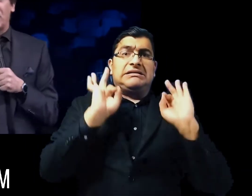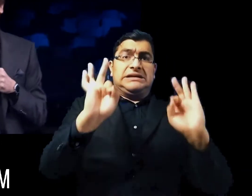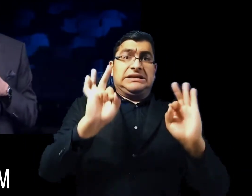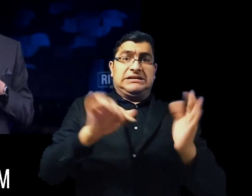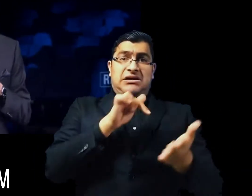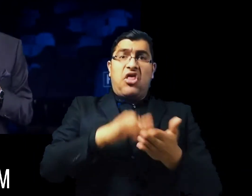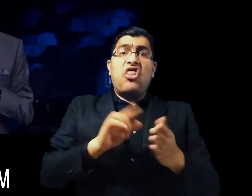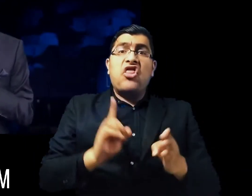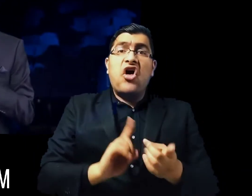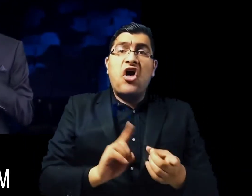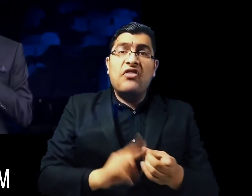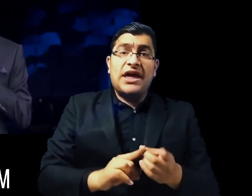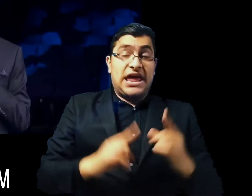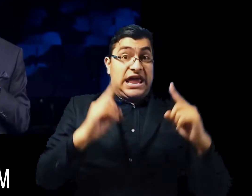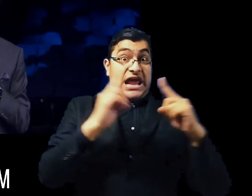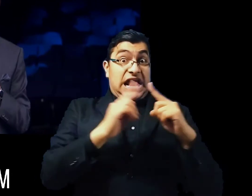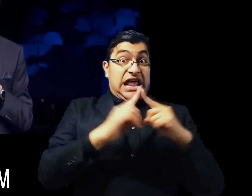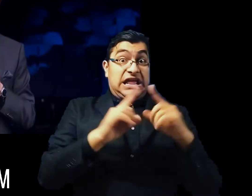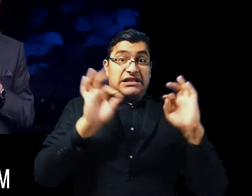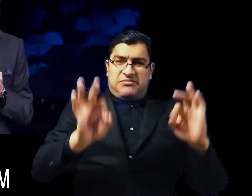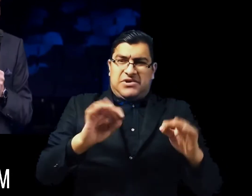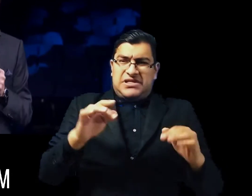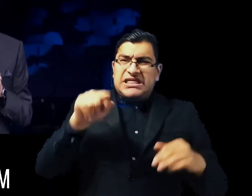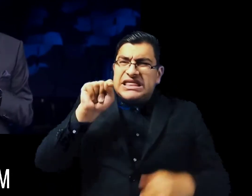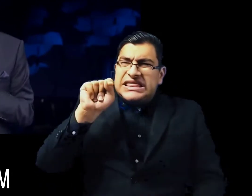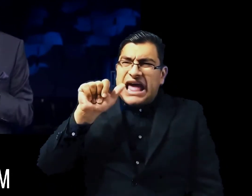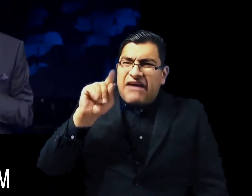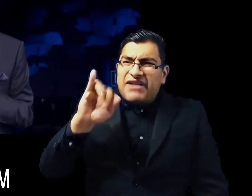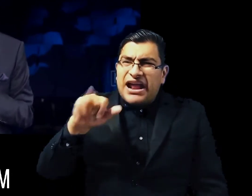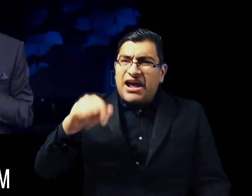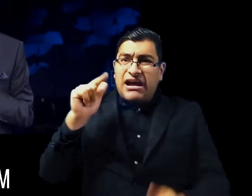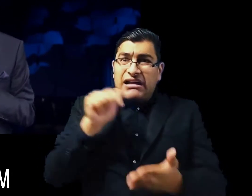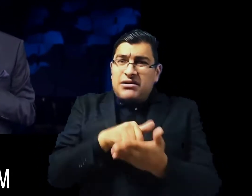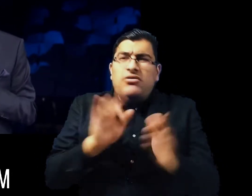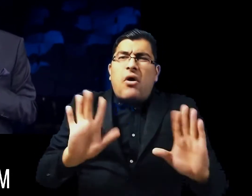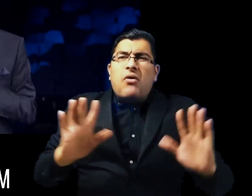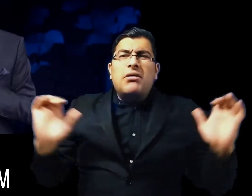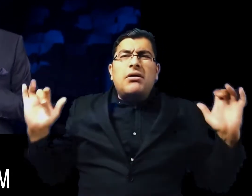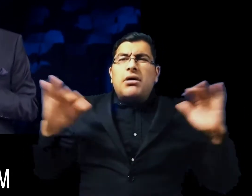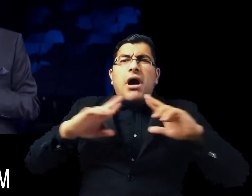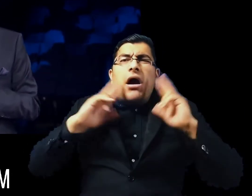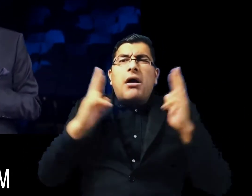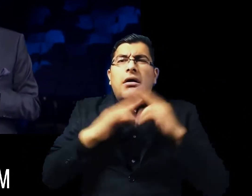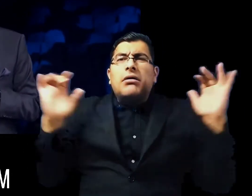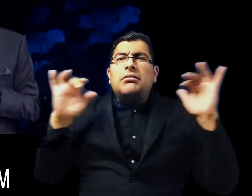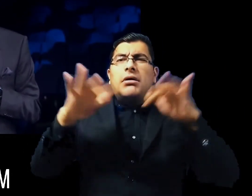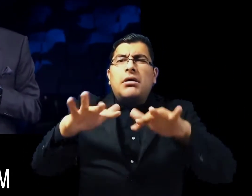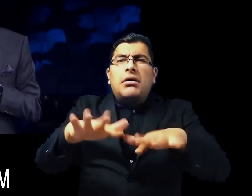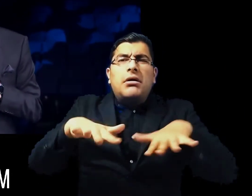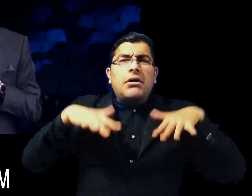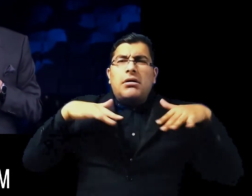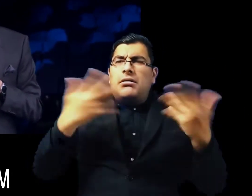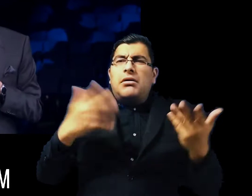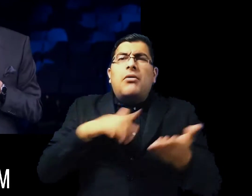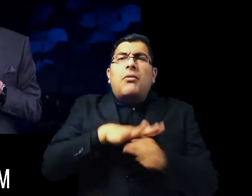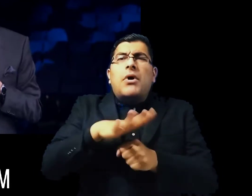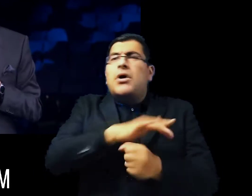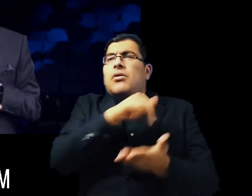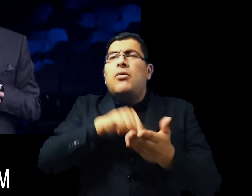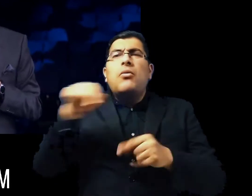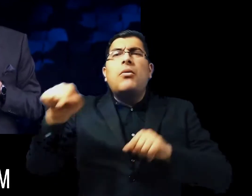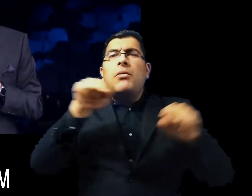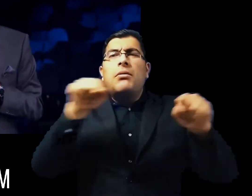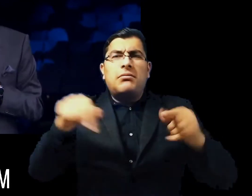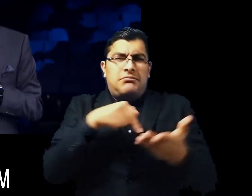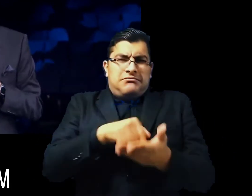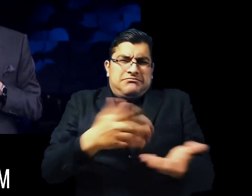dentro de un auditorio o templo. Esto no es un tabernáculo, esto es un auditorio, es una arena. Y cualquier sitio, cualquier templo